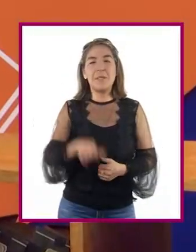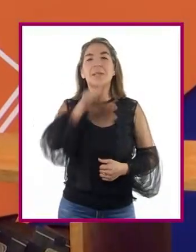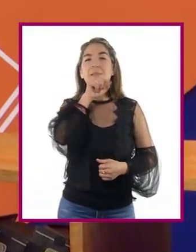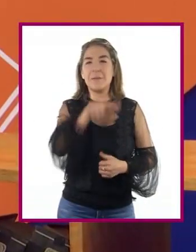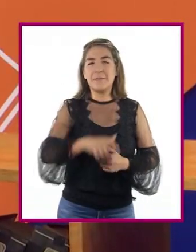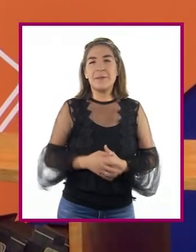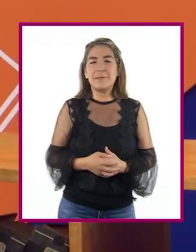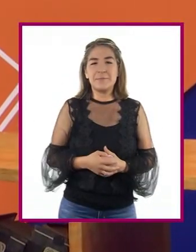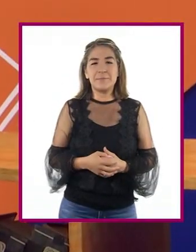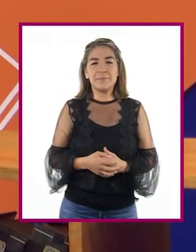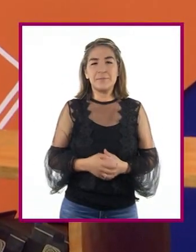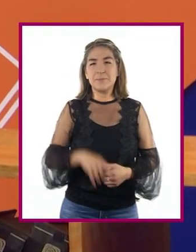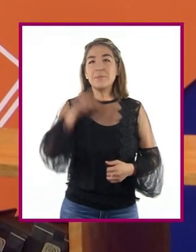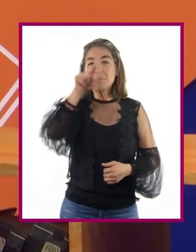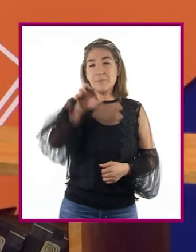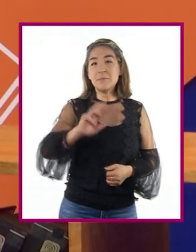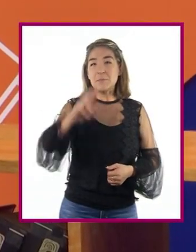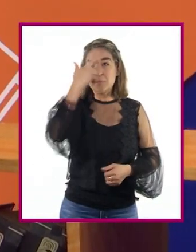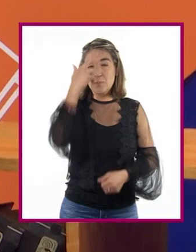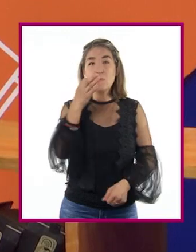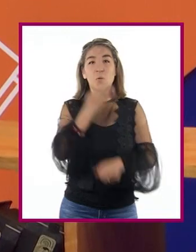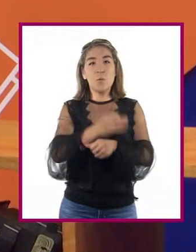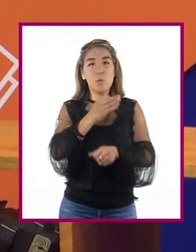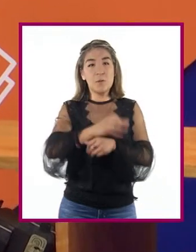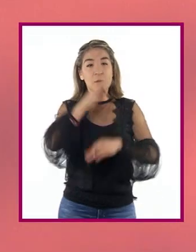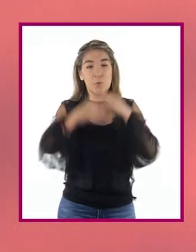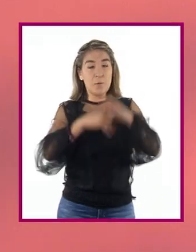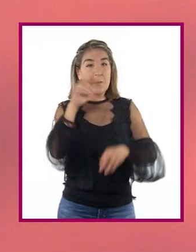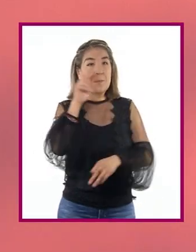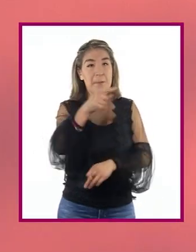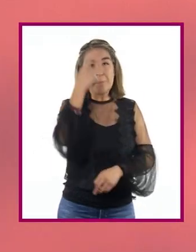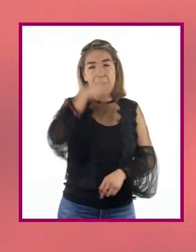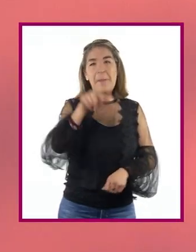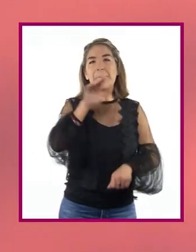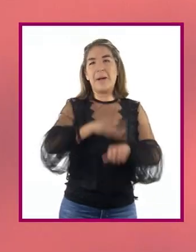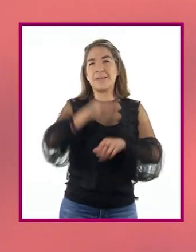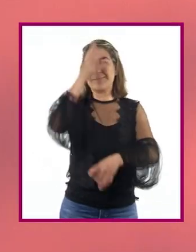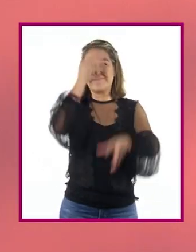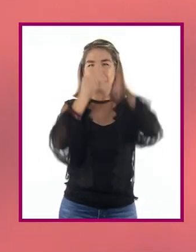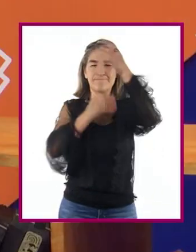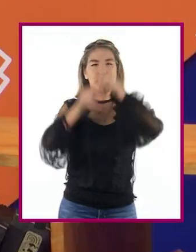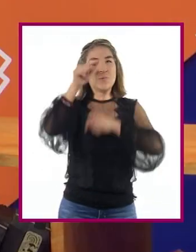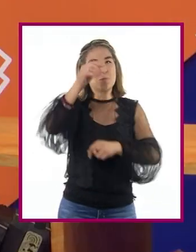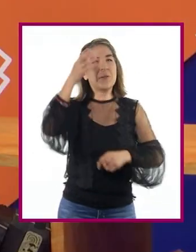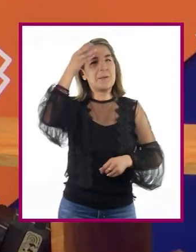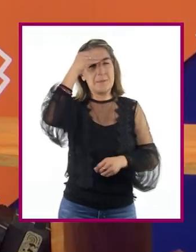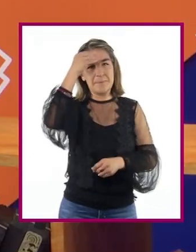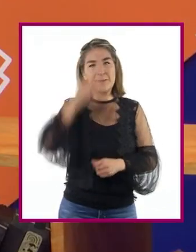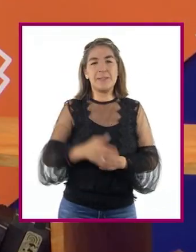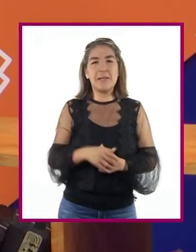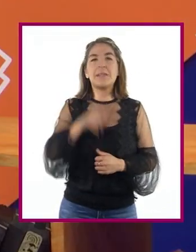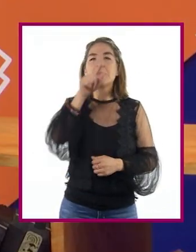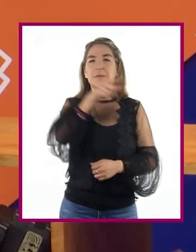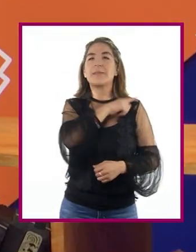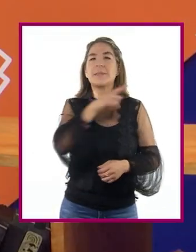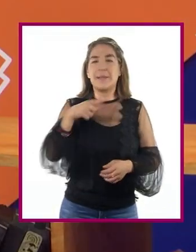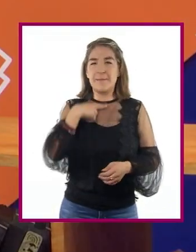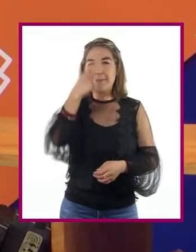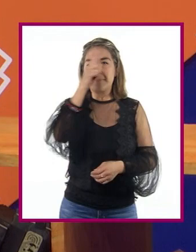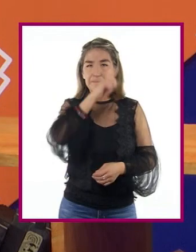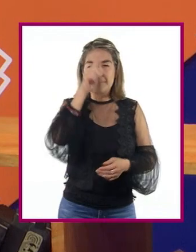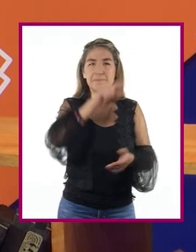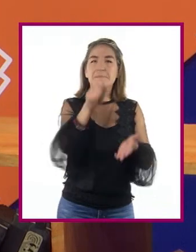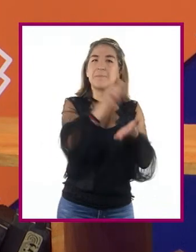Además, recuerden que todo lo que vean es para reforzar su conocimiento. Así que les recomiendo llevar un registro de